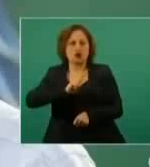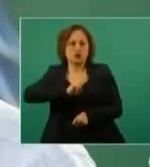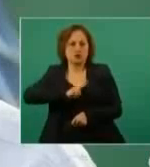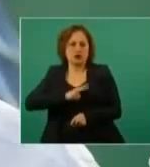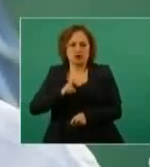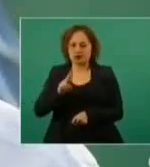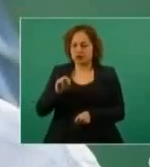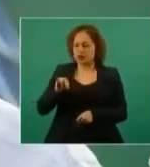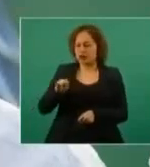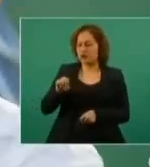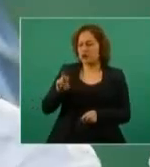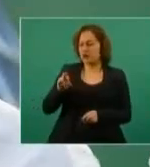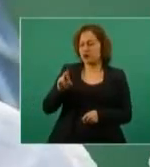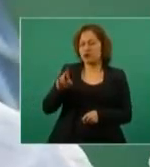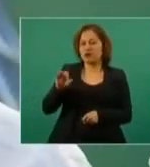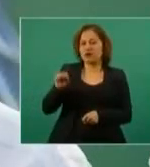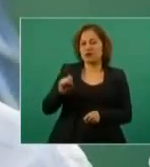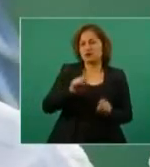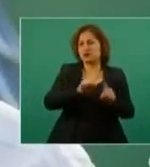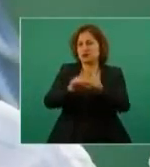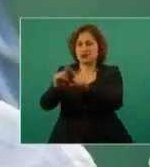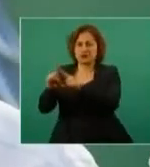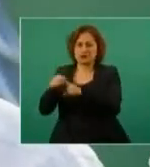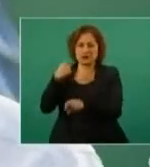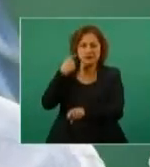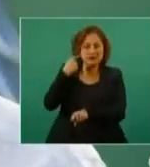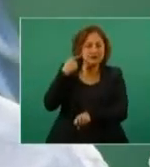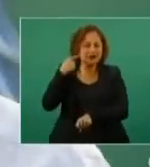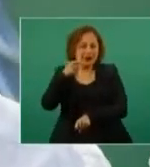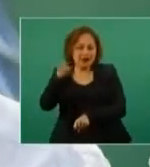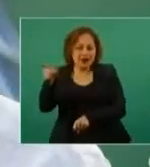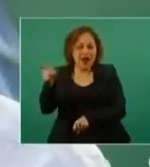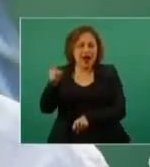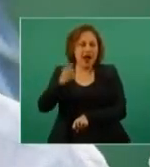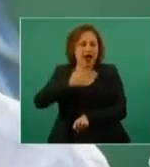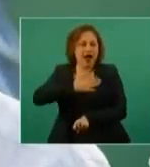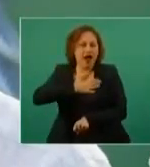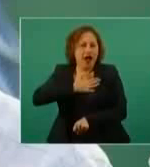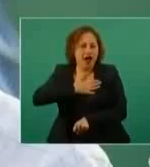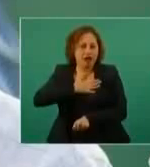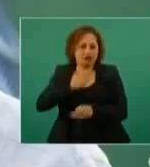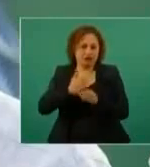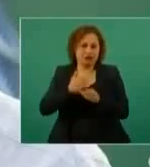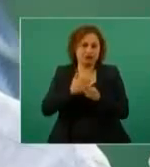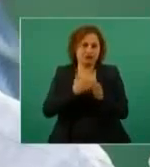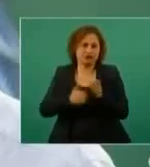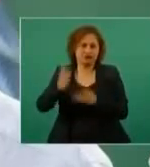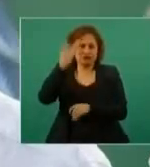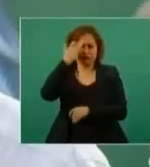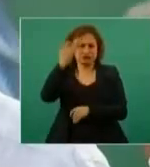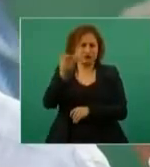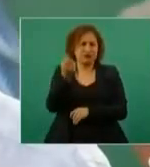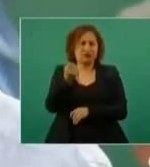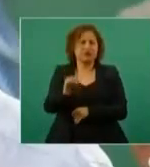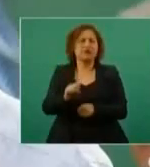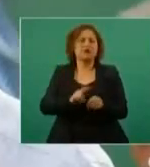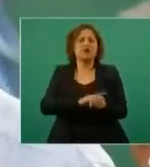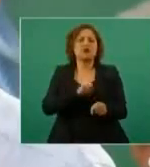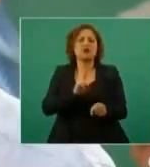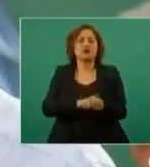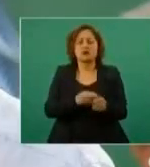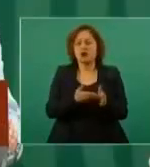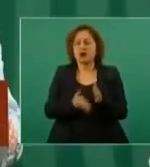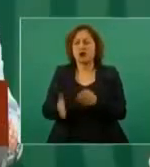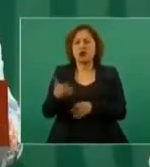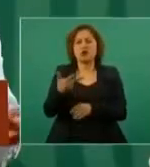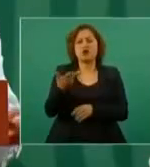encuentra bien. ¿Y por qué no son cubrebocas? No, pero bien enfermo, ¿eh? Que estás bien. Y de la cabeza. Ay, Dios, bendiga todas